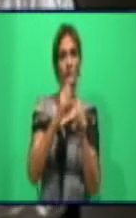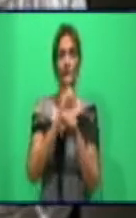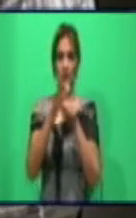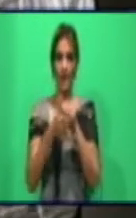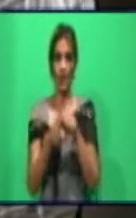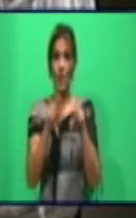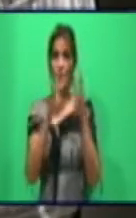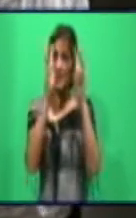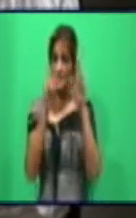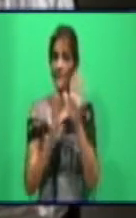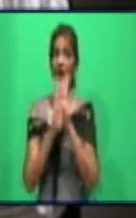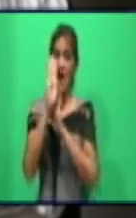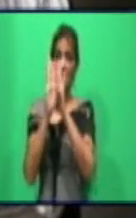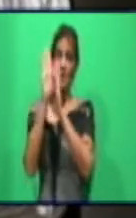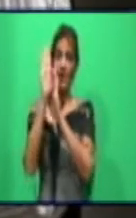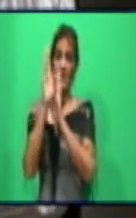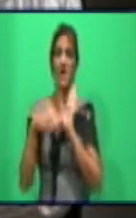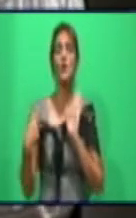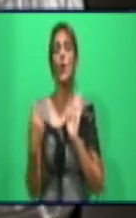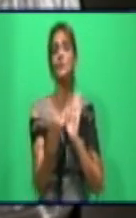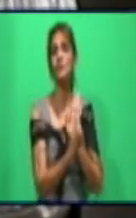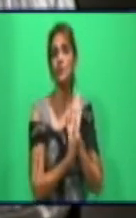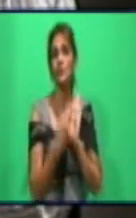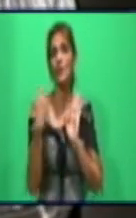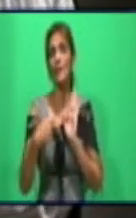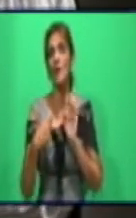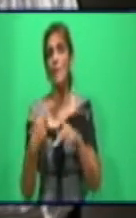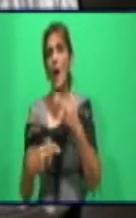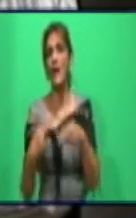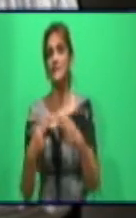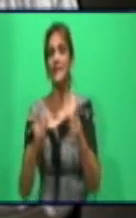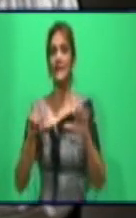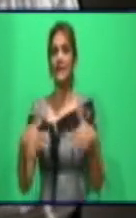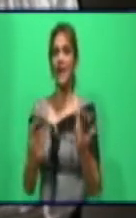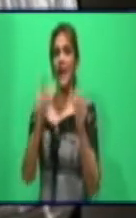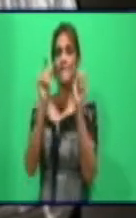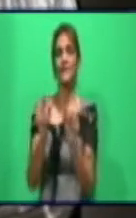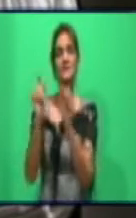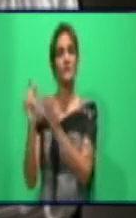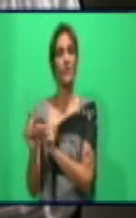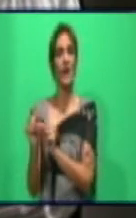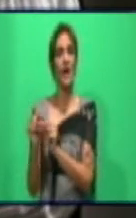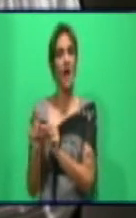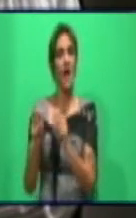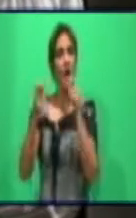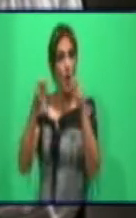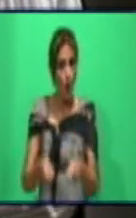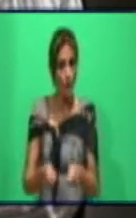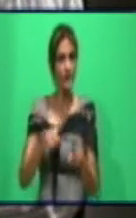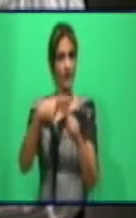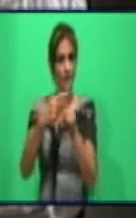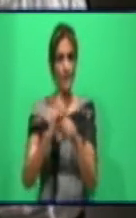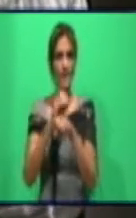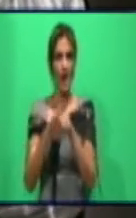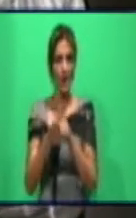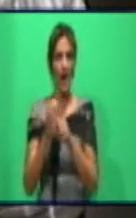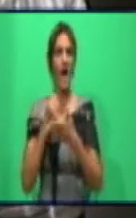nosotros tenemos que hacer que los casos confirmados cooperen más con las autoridades de salud